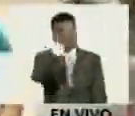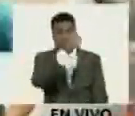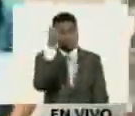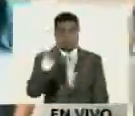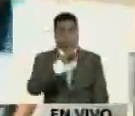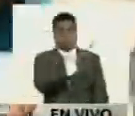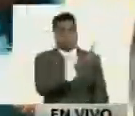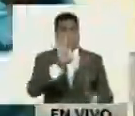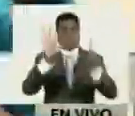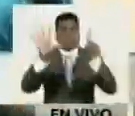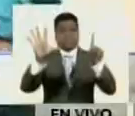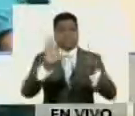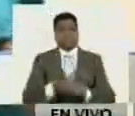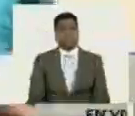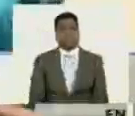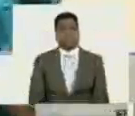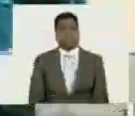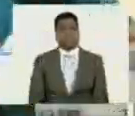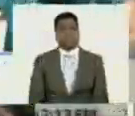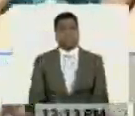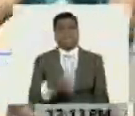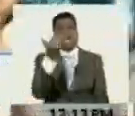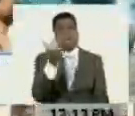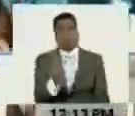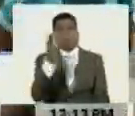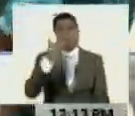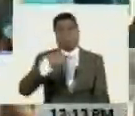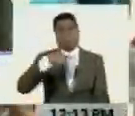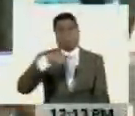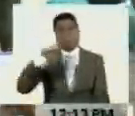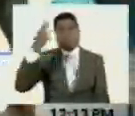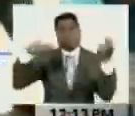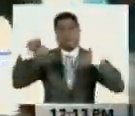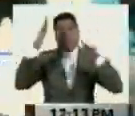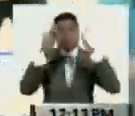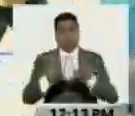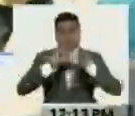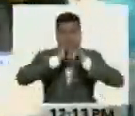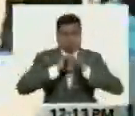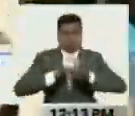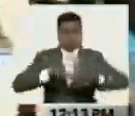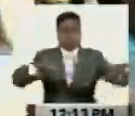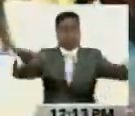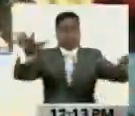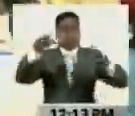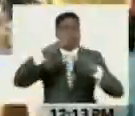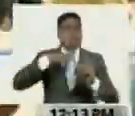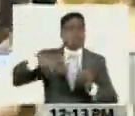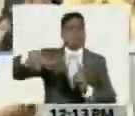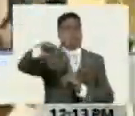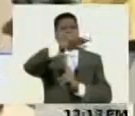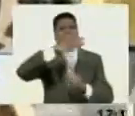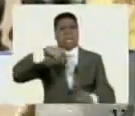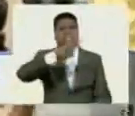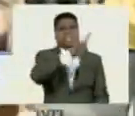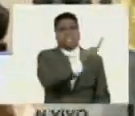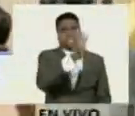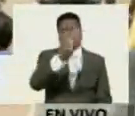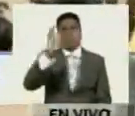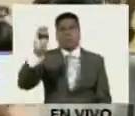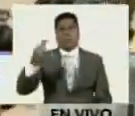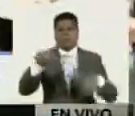16? Bueno, actualmente los recreadores estamos desplegados a nivel nacional en 120